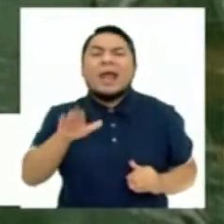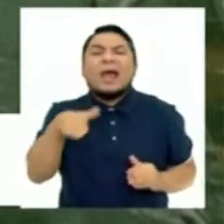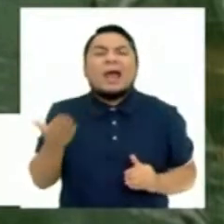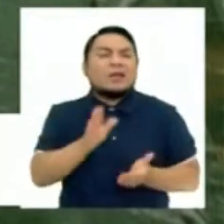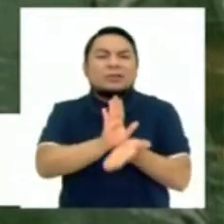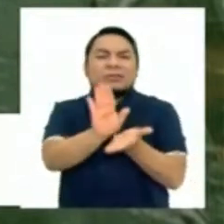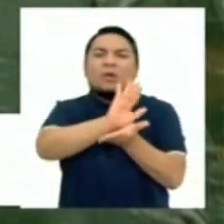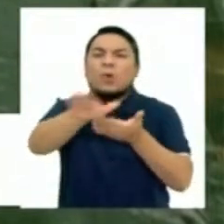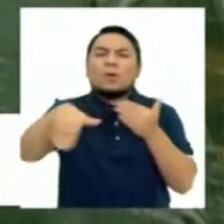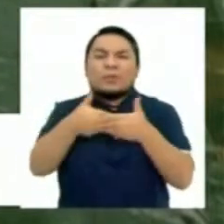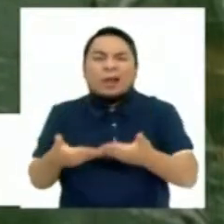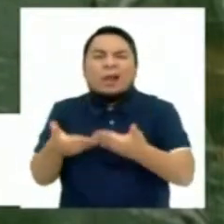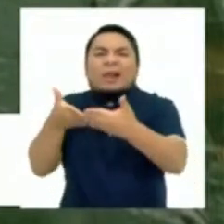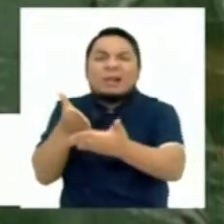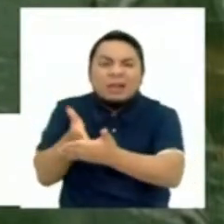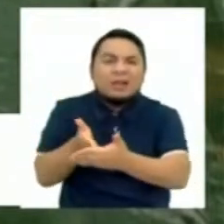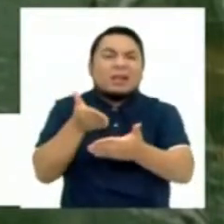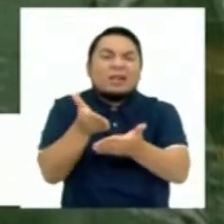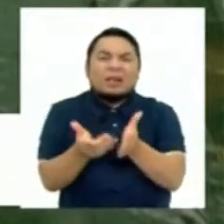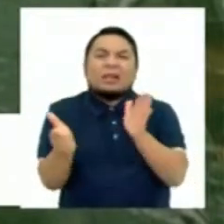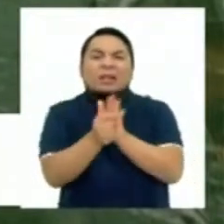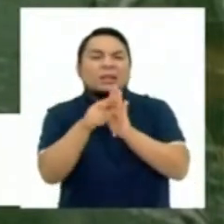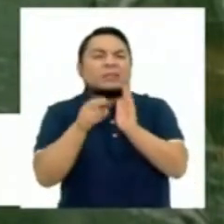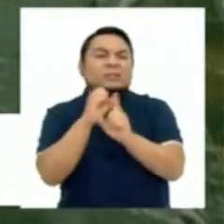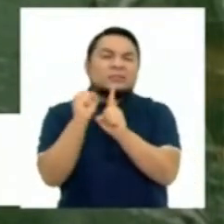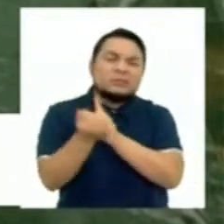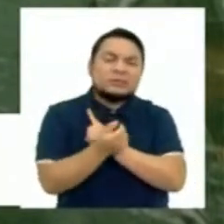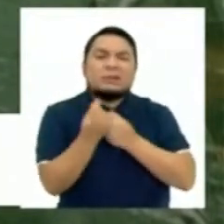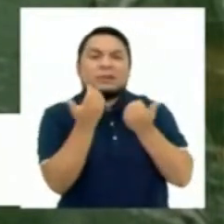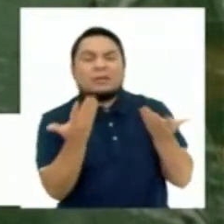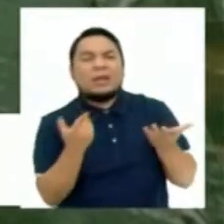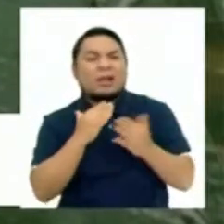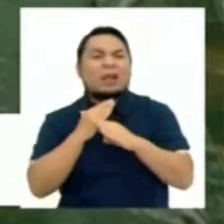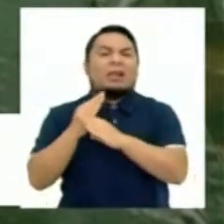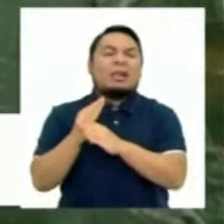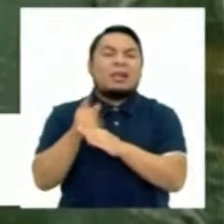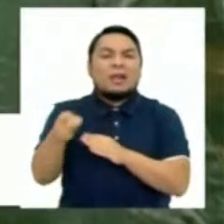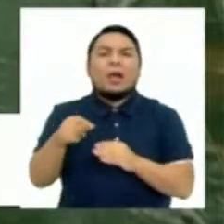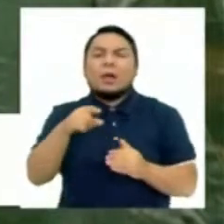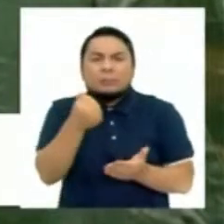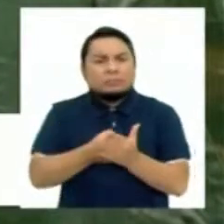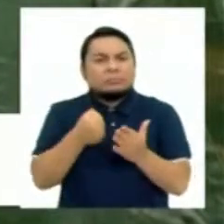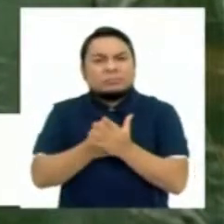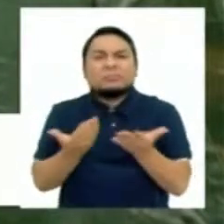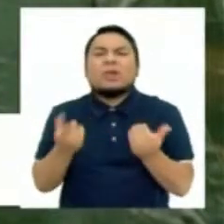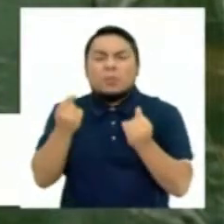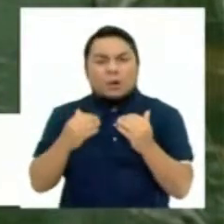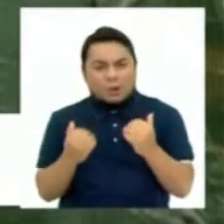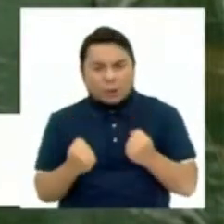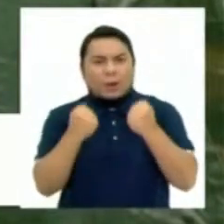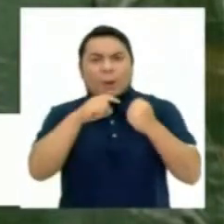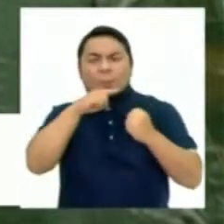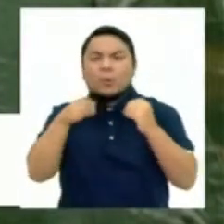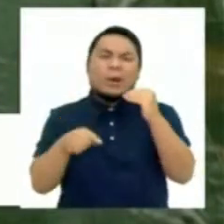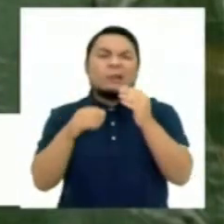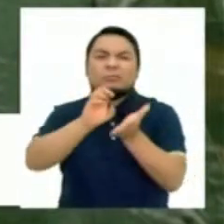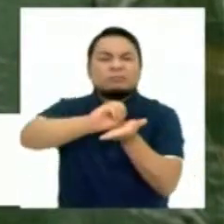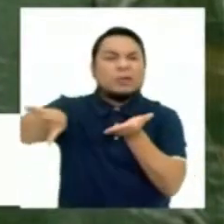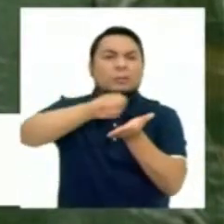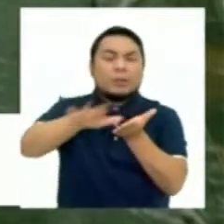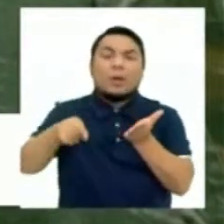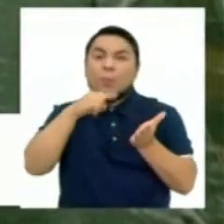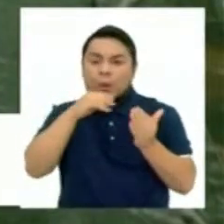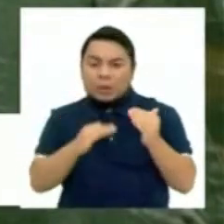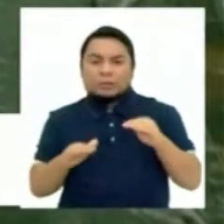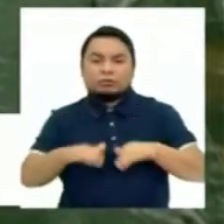eliminar todos los obstáculos jurídicos, sociales y económicos que impiden el empoderamiento de las mujeres y de